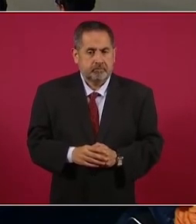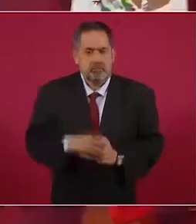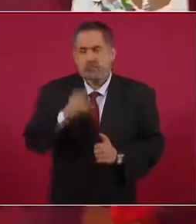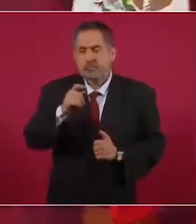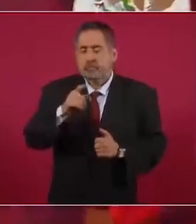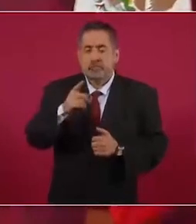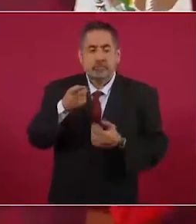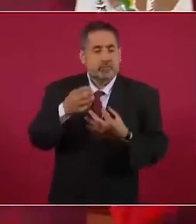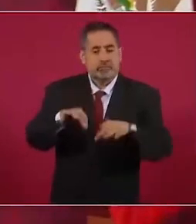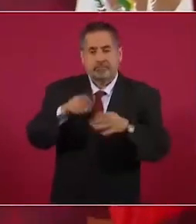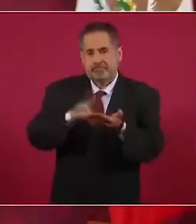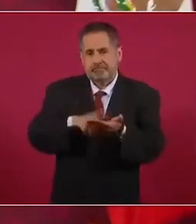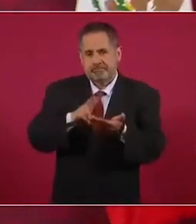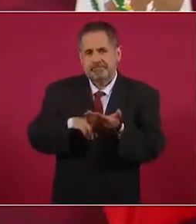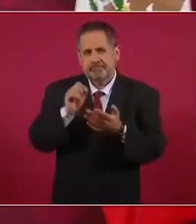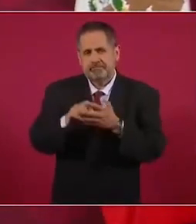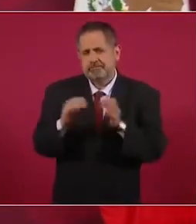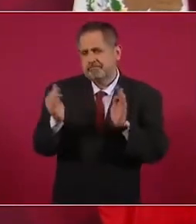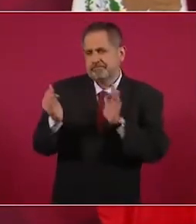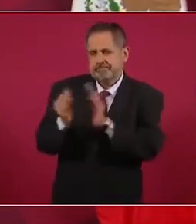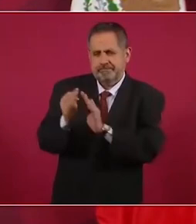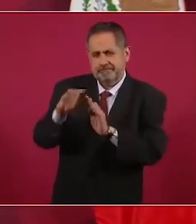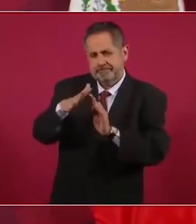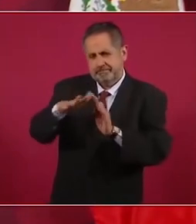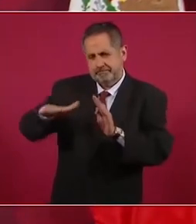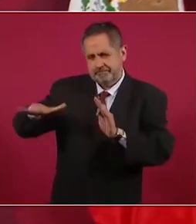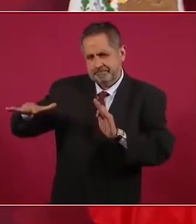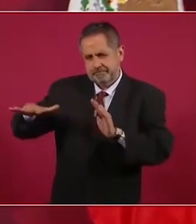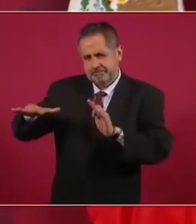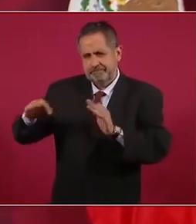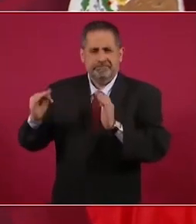tiene más valor es lo que está a la orilla.